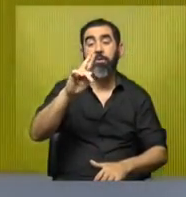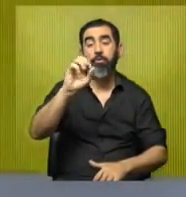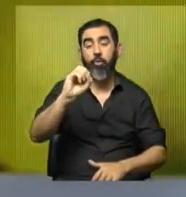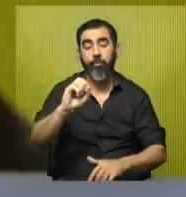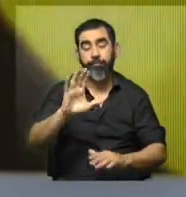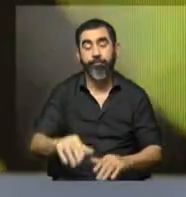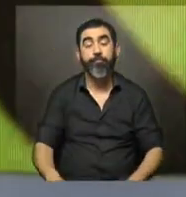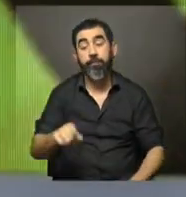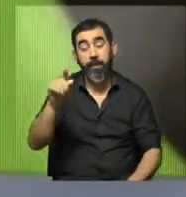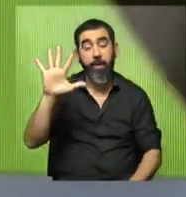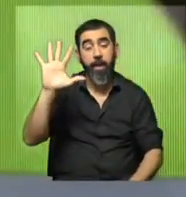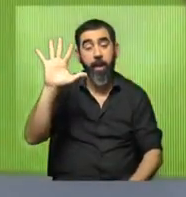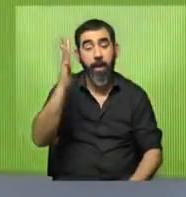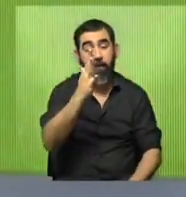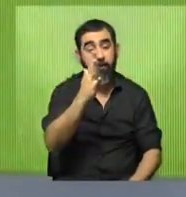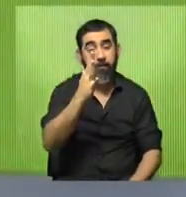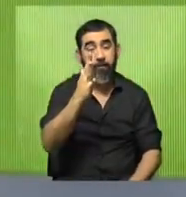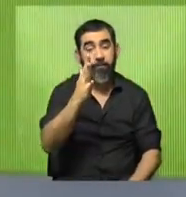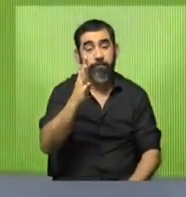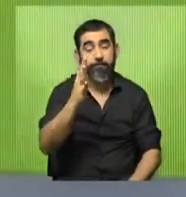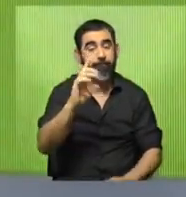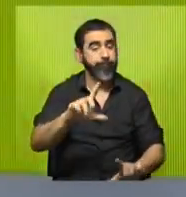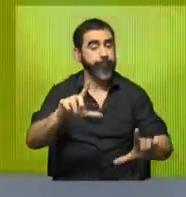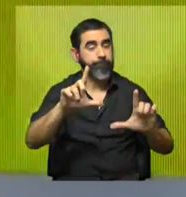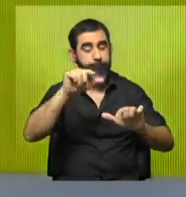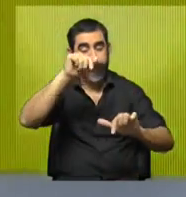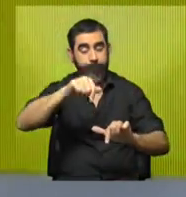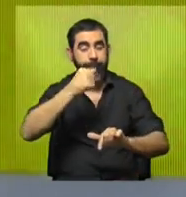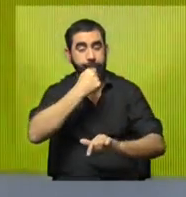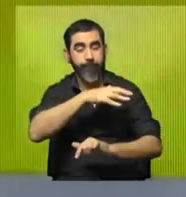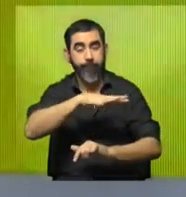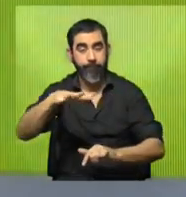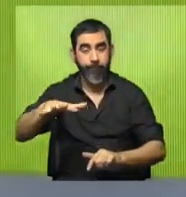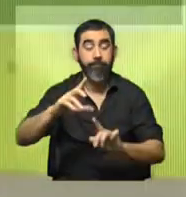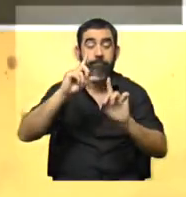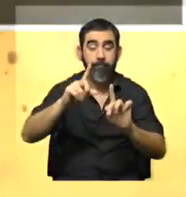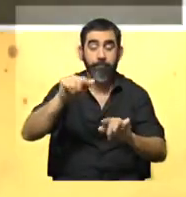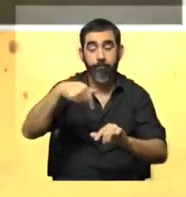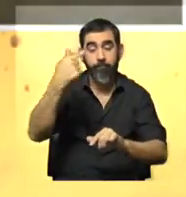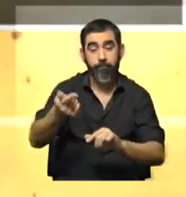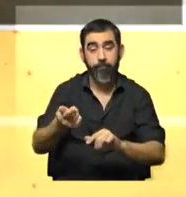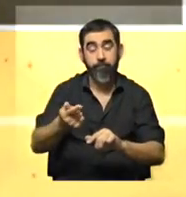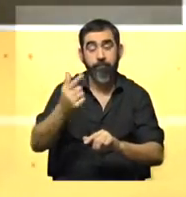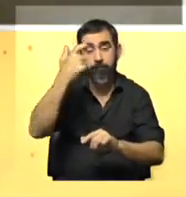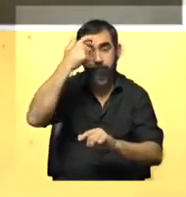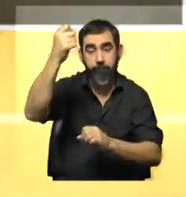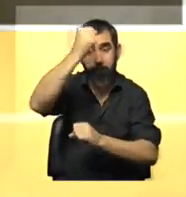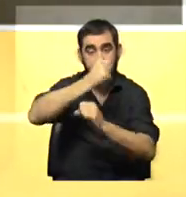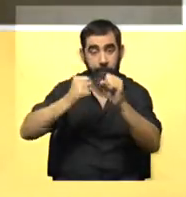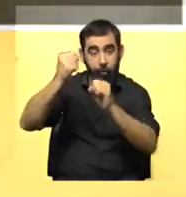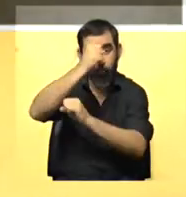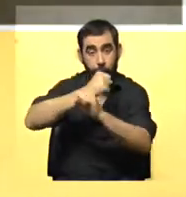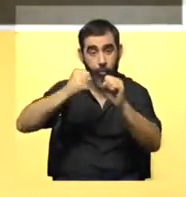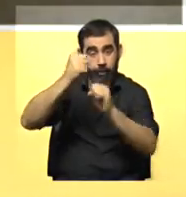Bueno, los ligustros son el protagonista de esta historia, pero también otra de las protagonistas es la tecnología con la que